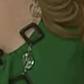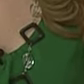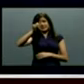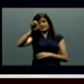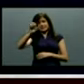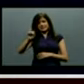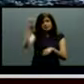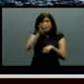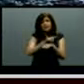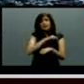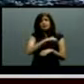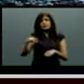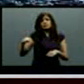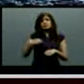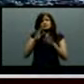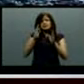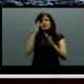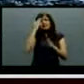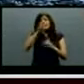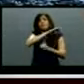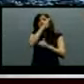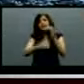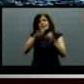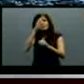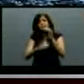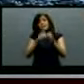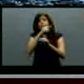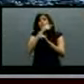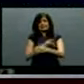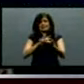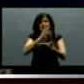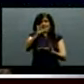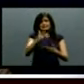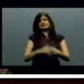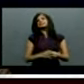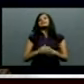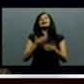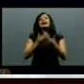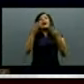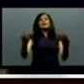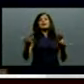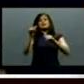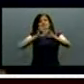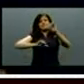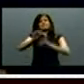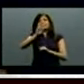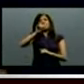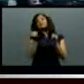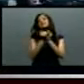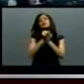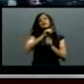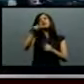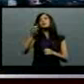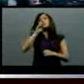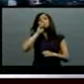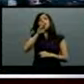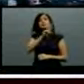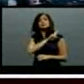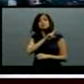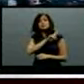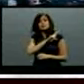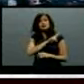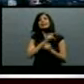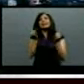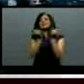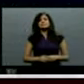Isabel? Buenos días. Azucena, buen día a usted y a todo el auditorio. Gracias, igualmente. Pues parece que ningún dardo le da a Miguel Ángel